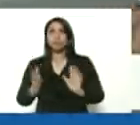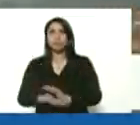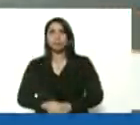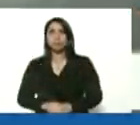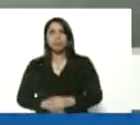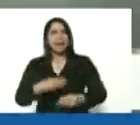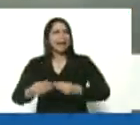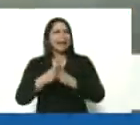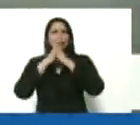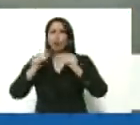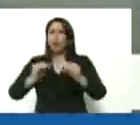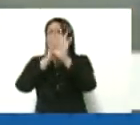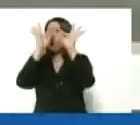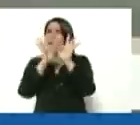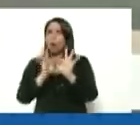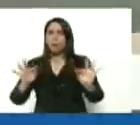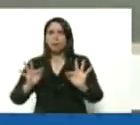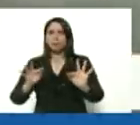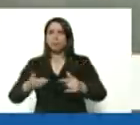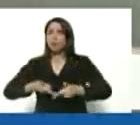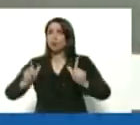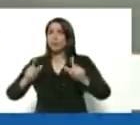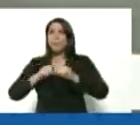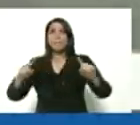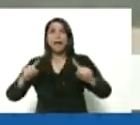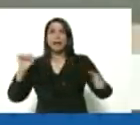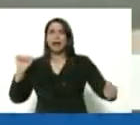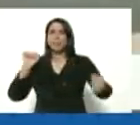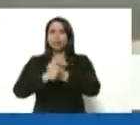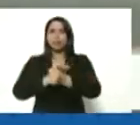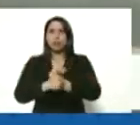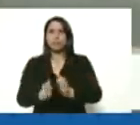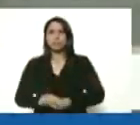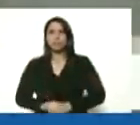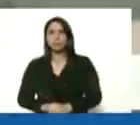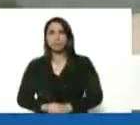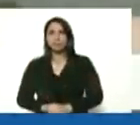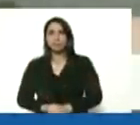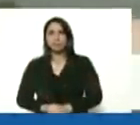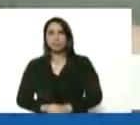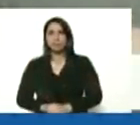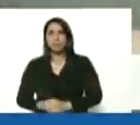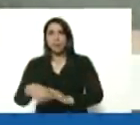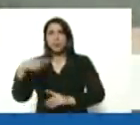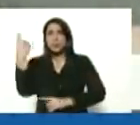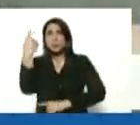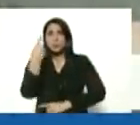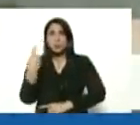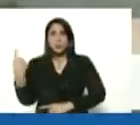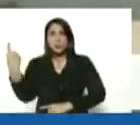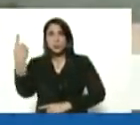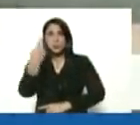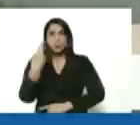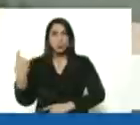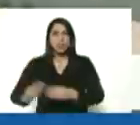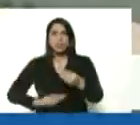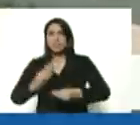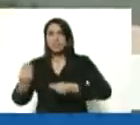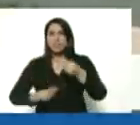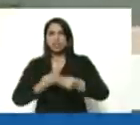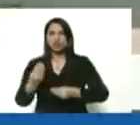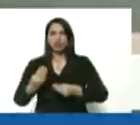hagan todas las maniobras posibles para su captura. El helicóptero artillado hizo